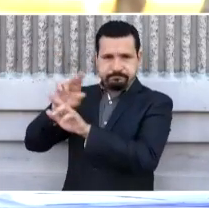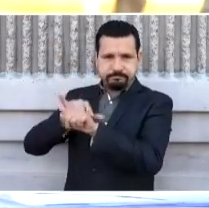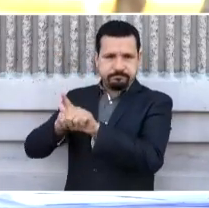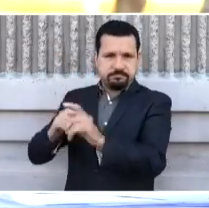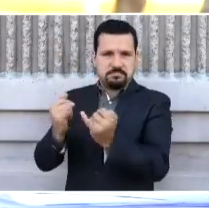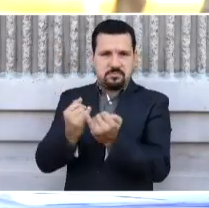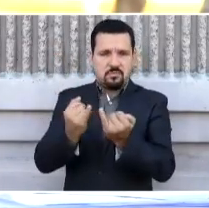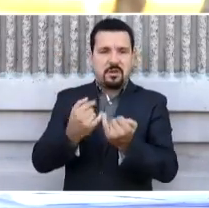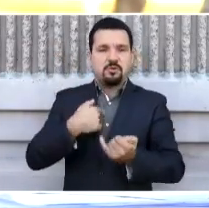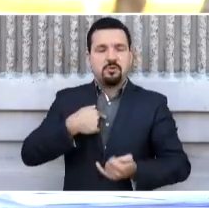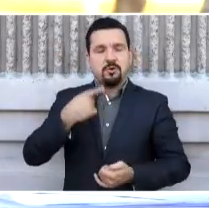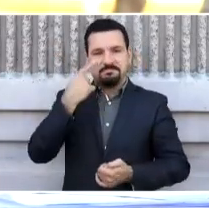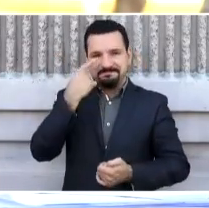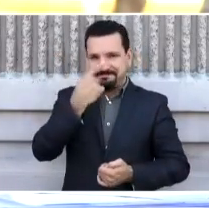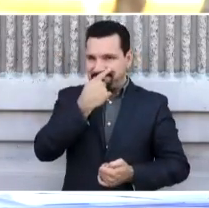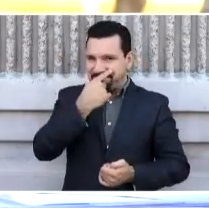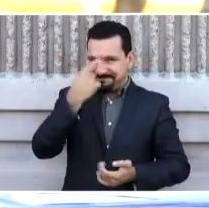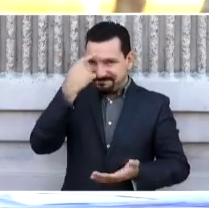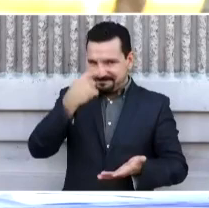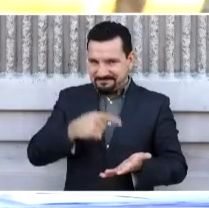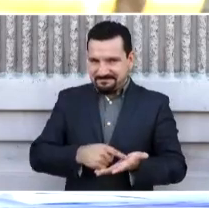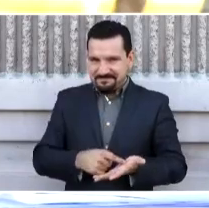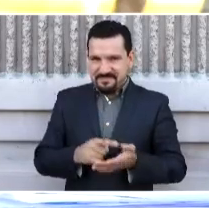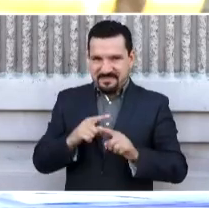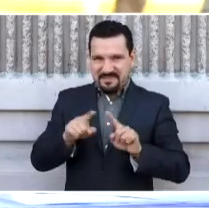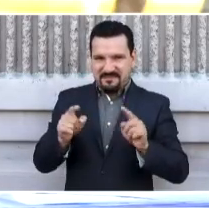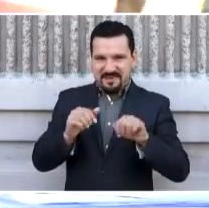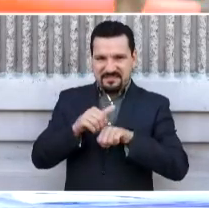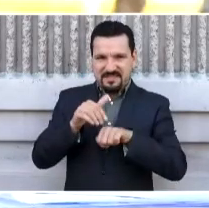Yo lo que creo es que hay una discrepancia